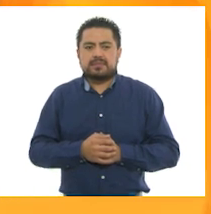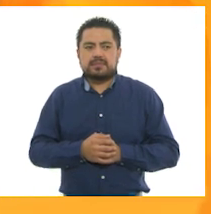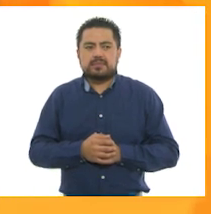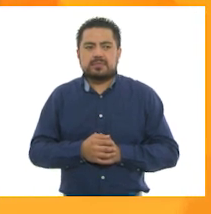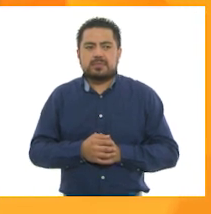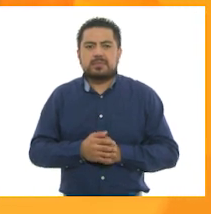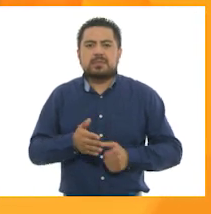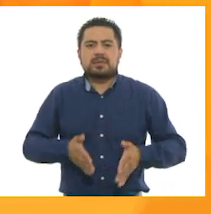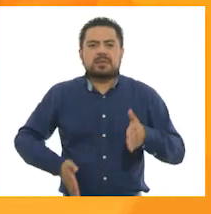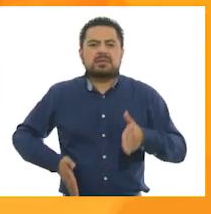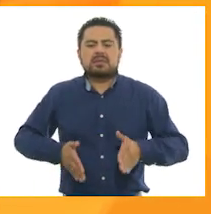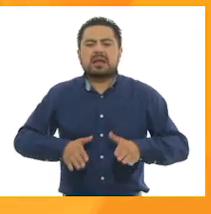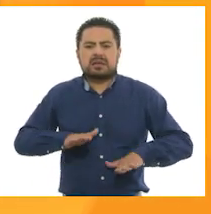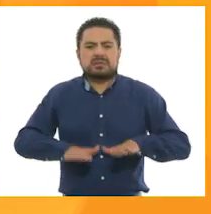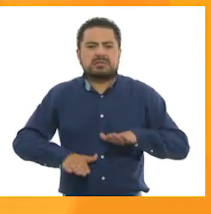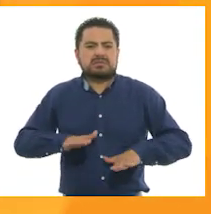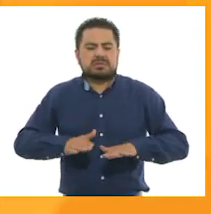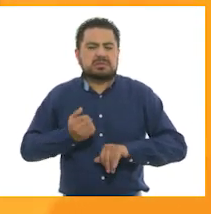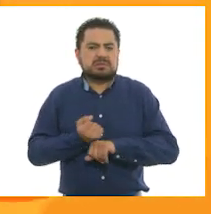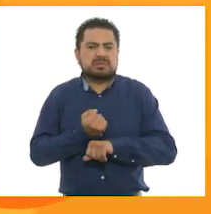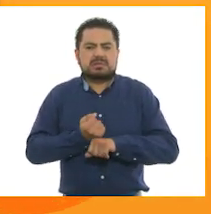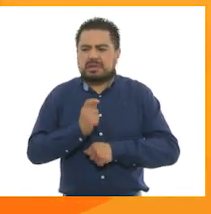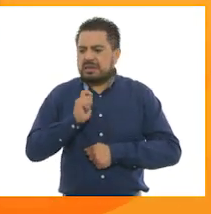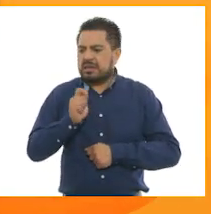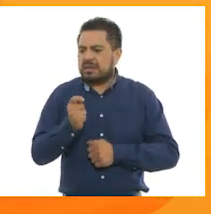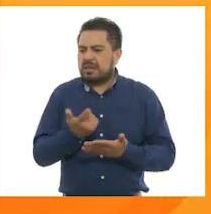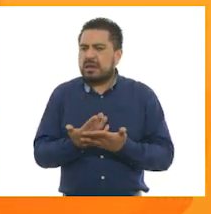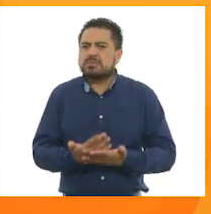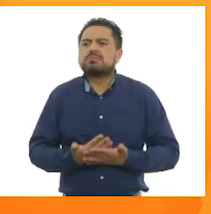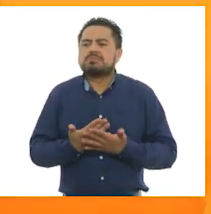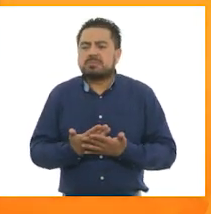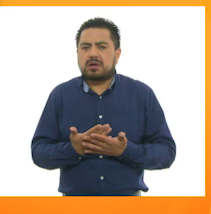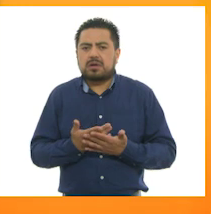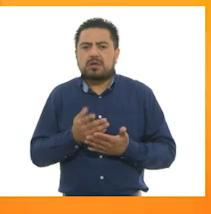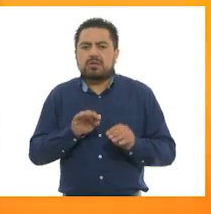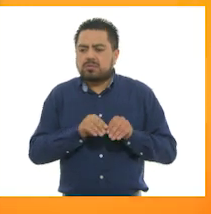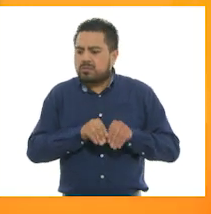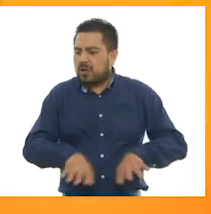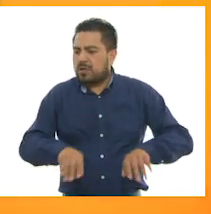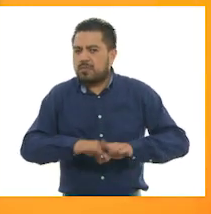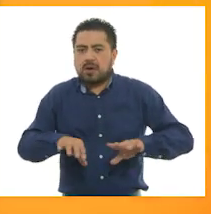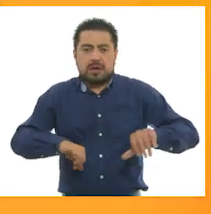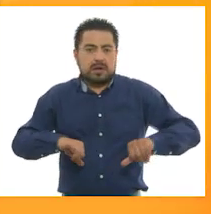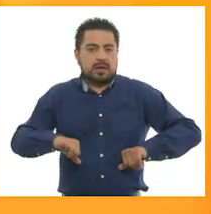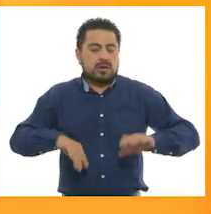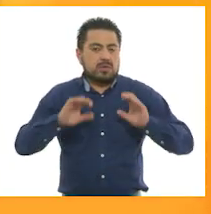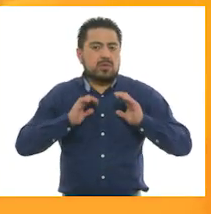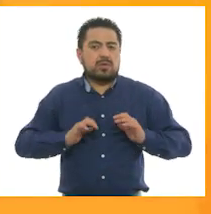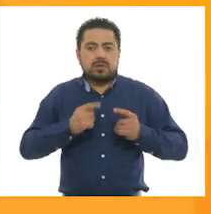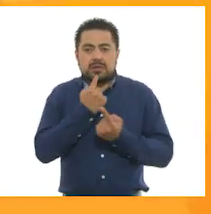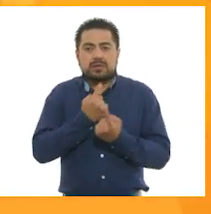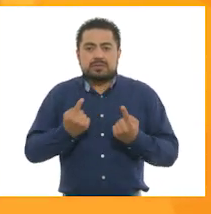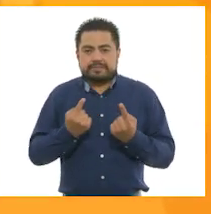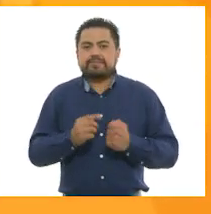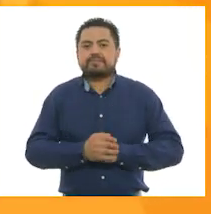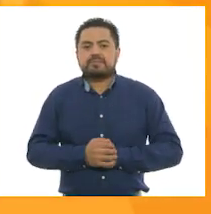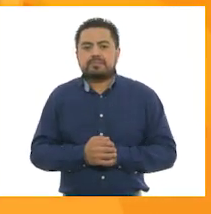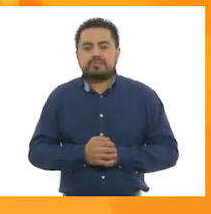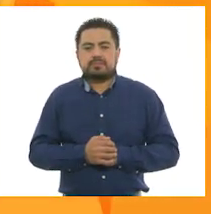Marchar y zapatear. ¿Qué esperamos? Promover la actividad física en niñas y